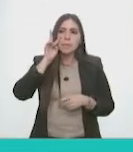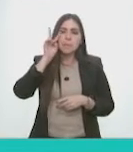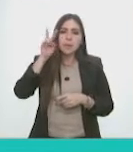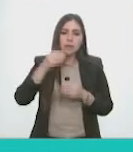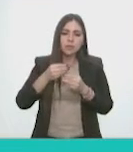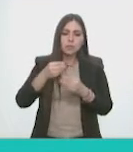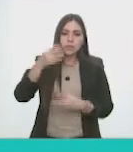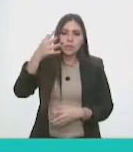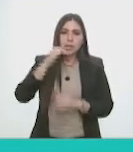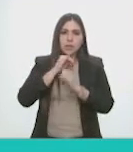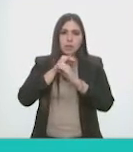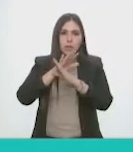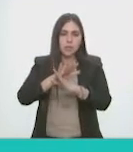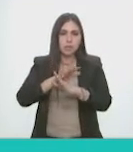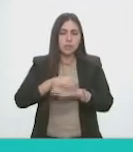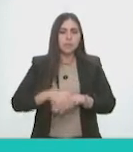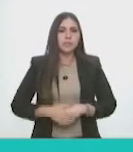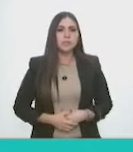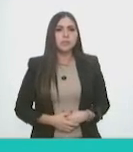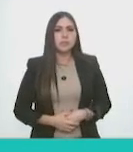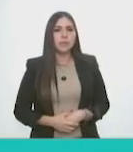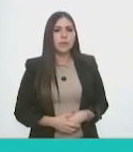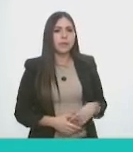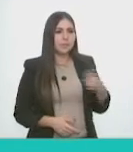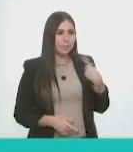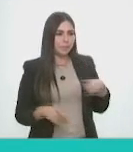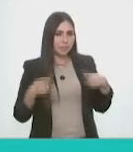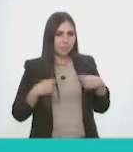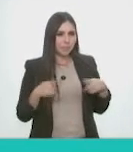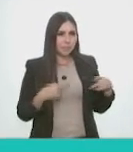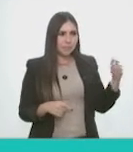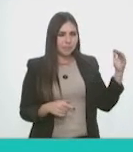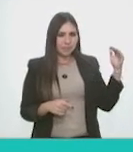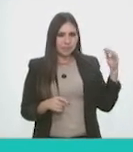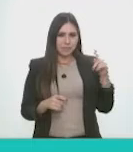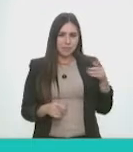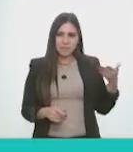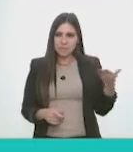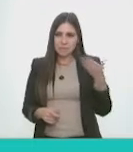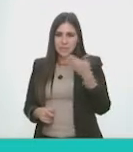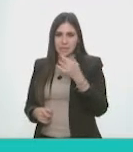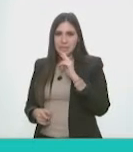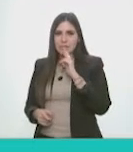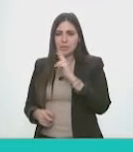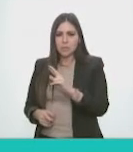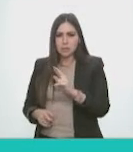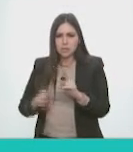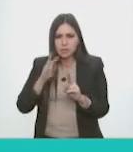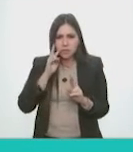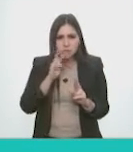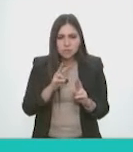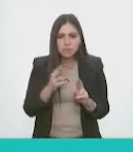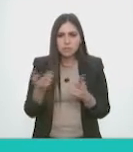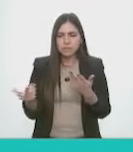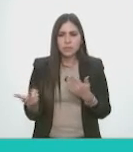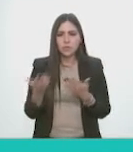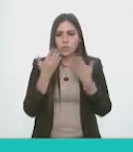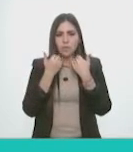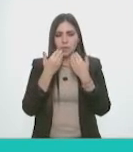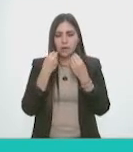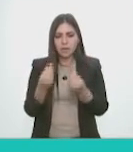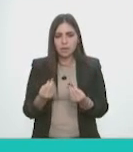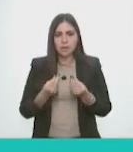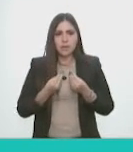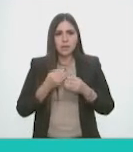requerida el solicitante impugnó desde luego la respuesta y señaló como agravio la entrega de información